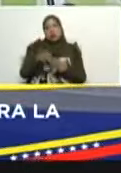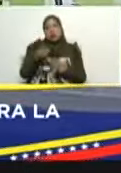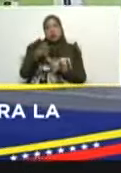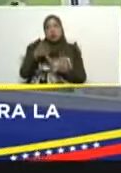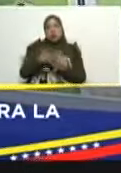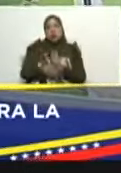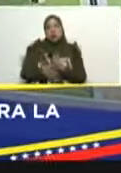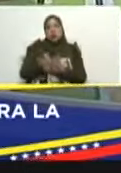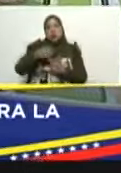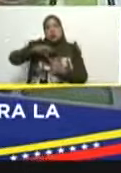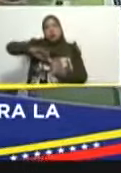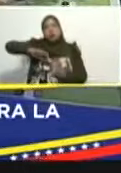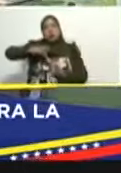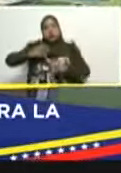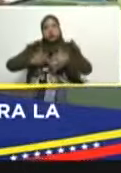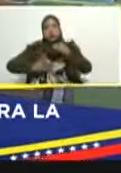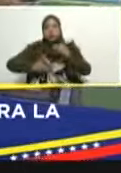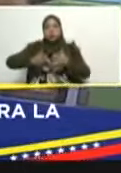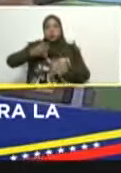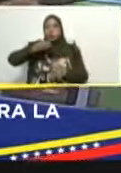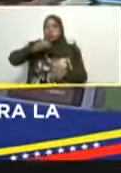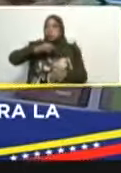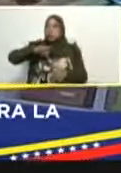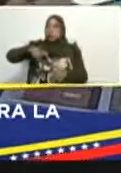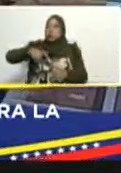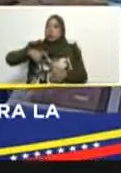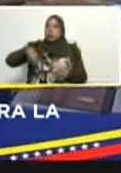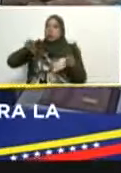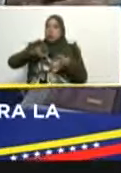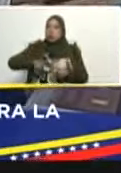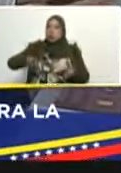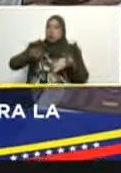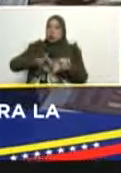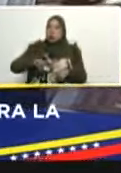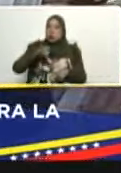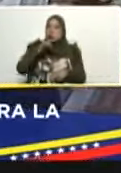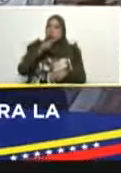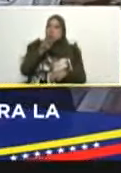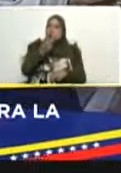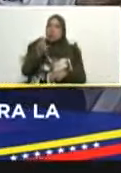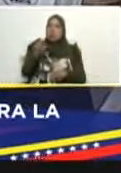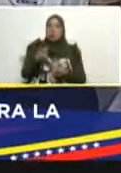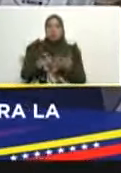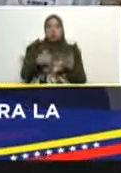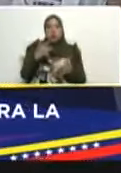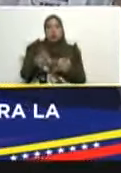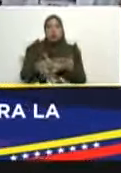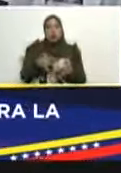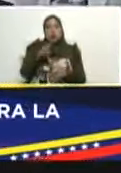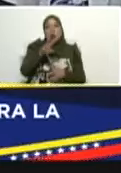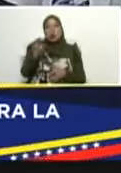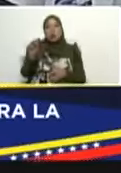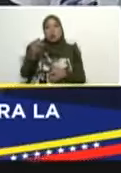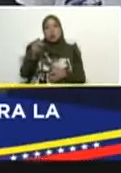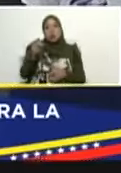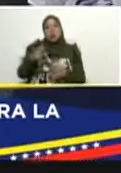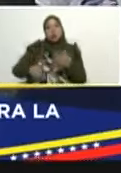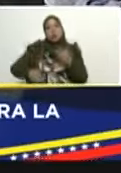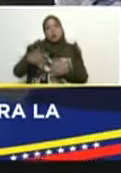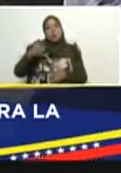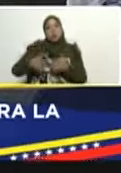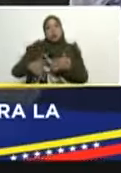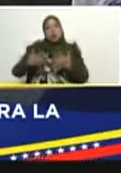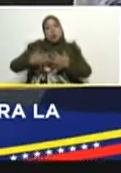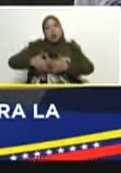para robot, una oficina de electrónica, 20 computadoras y una